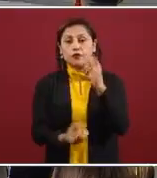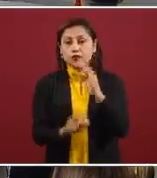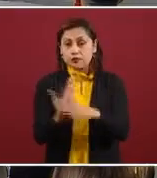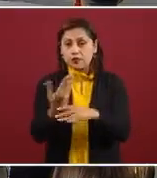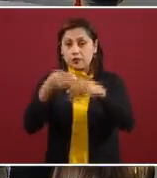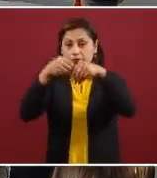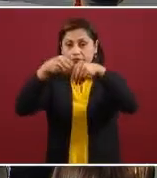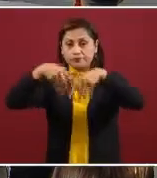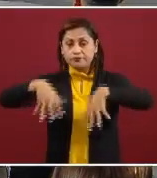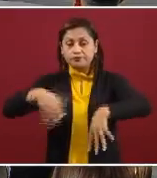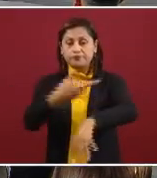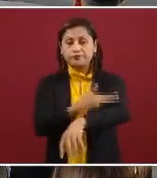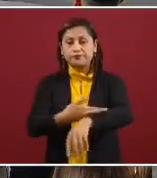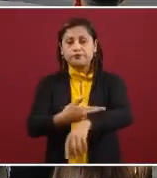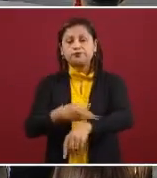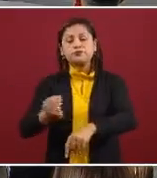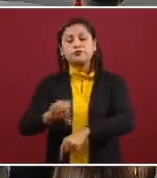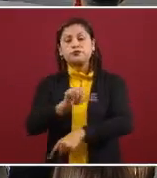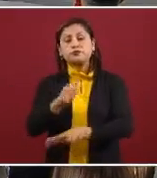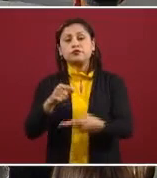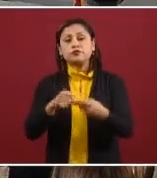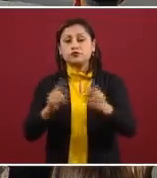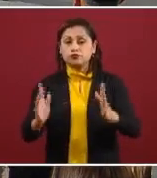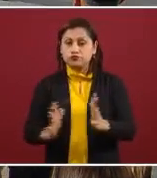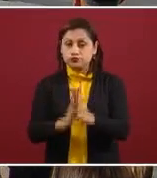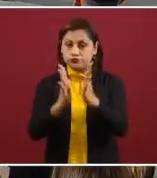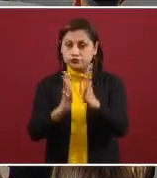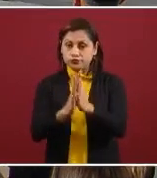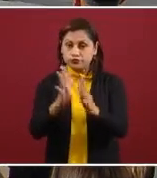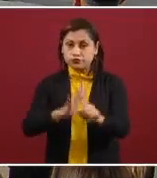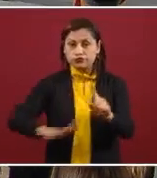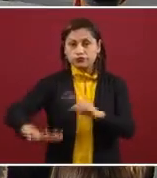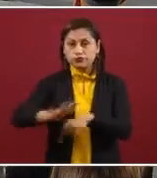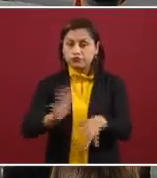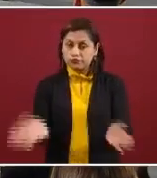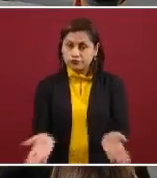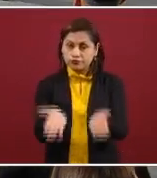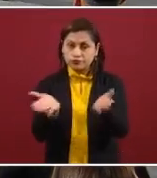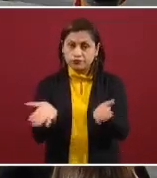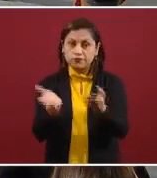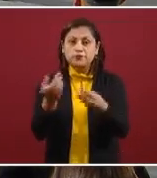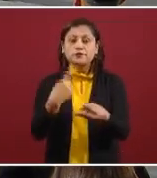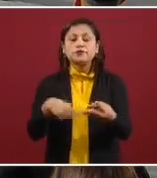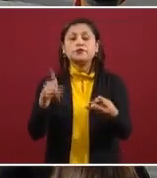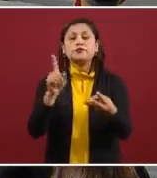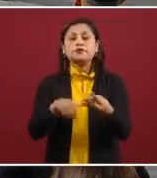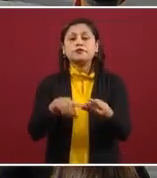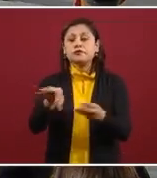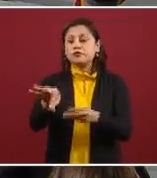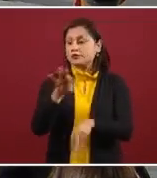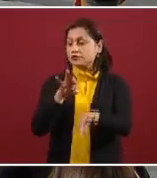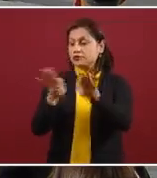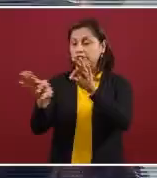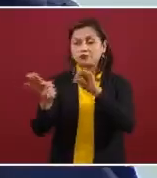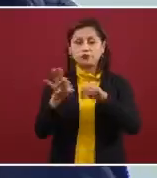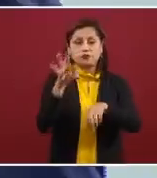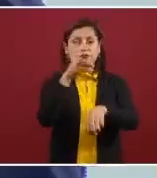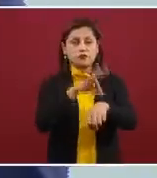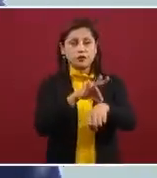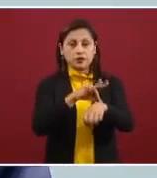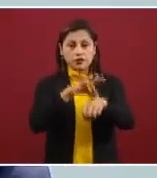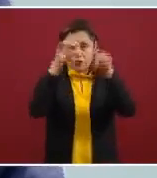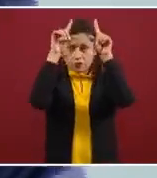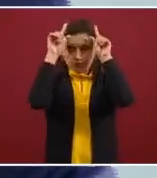organizacional, promover la participación social y reclutar y preparar a médicos y